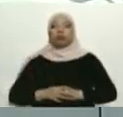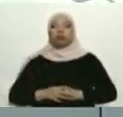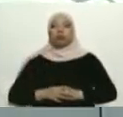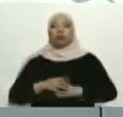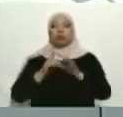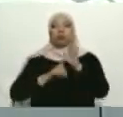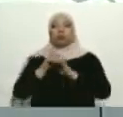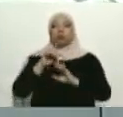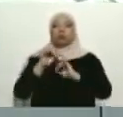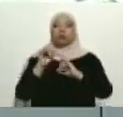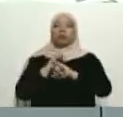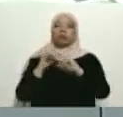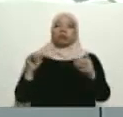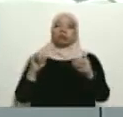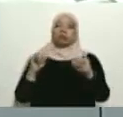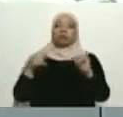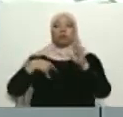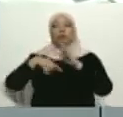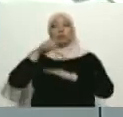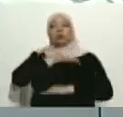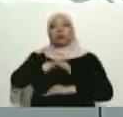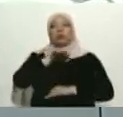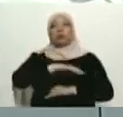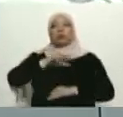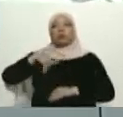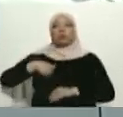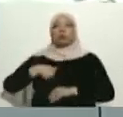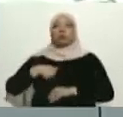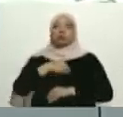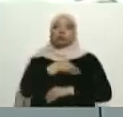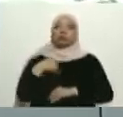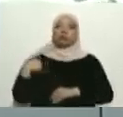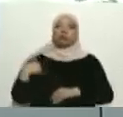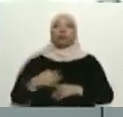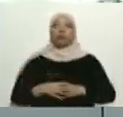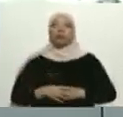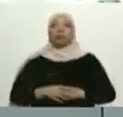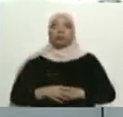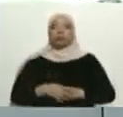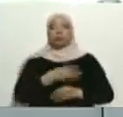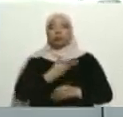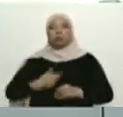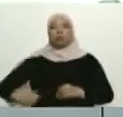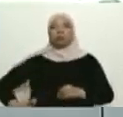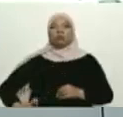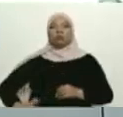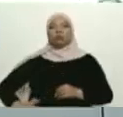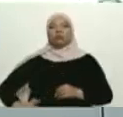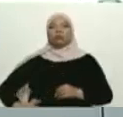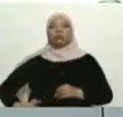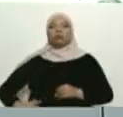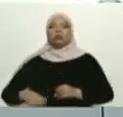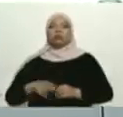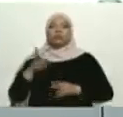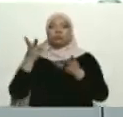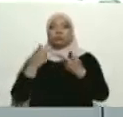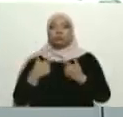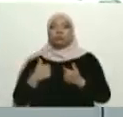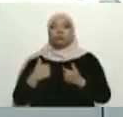y sobre todo para la inclusión social Eso era lo que yo quería manifestar señora vicepresidenta son números